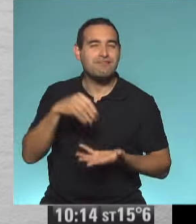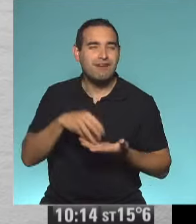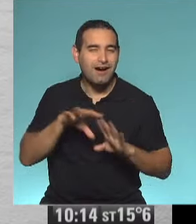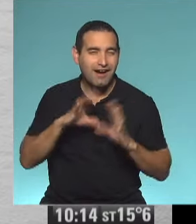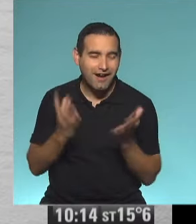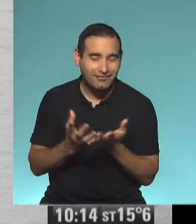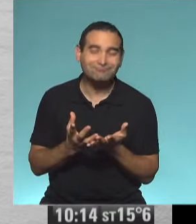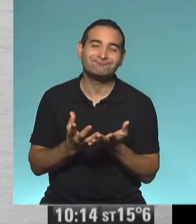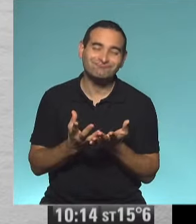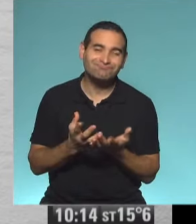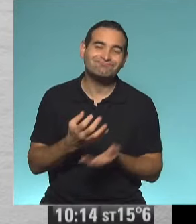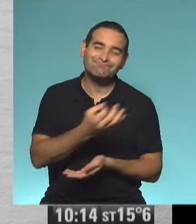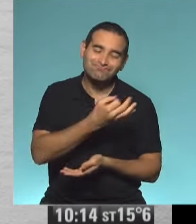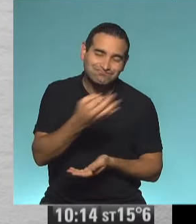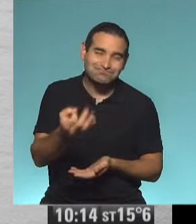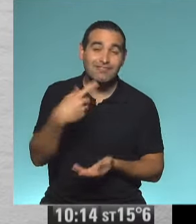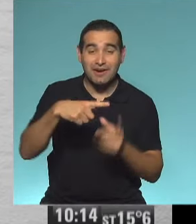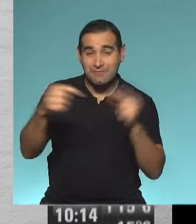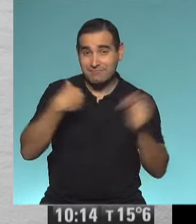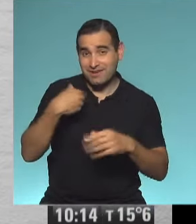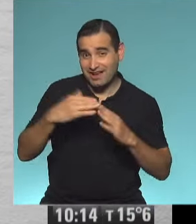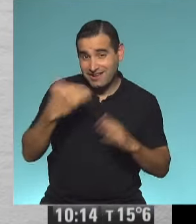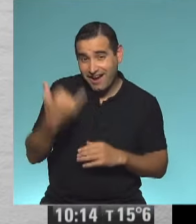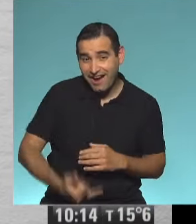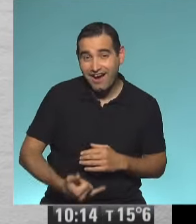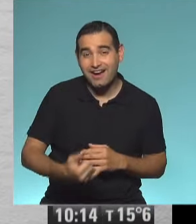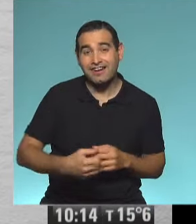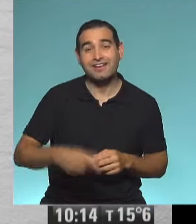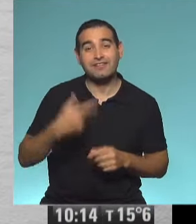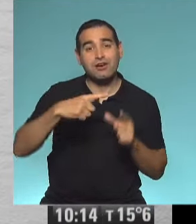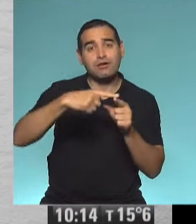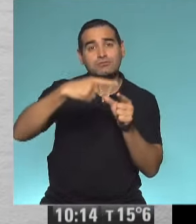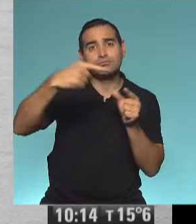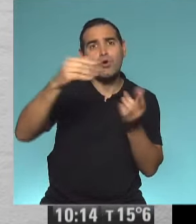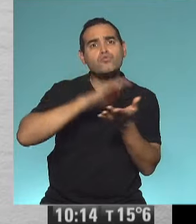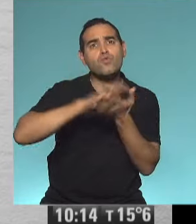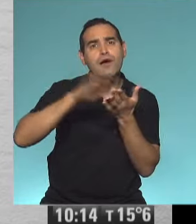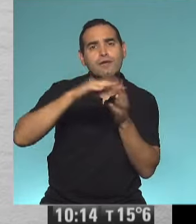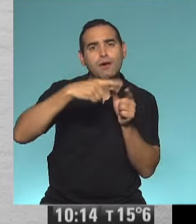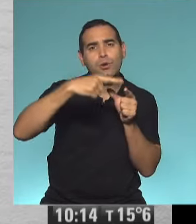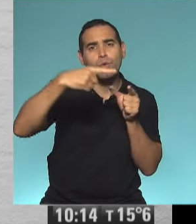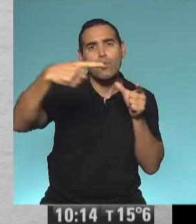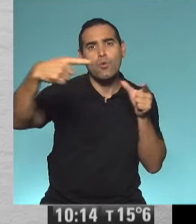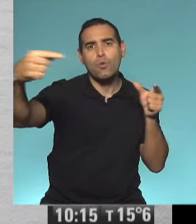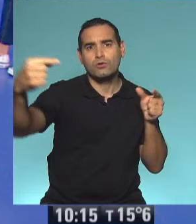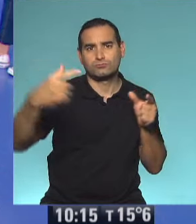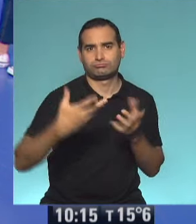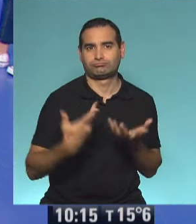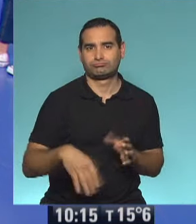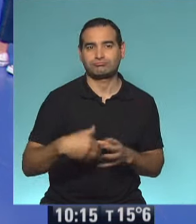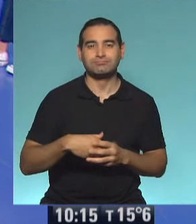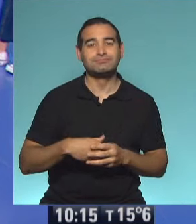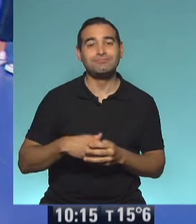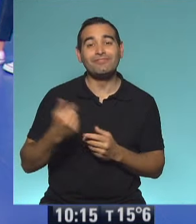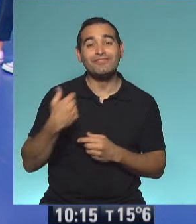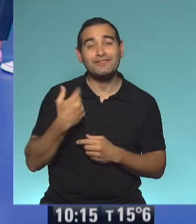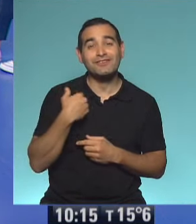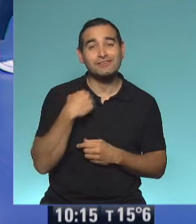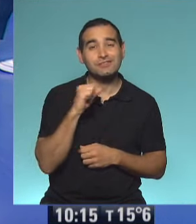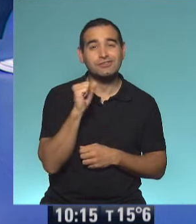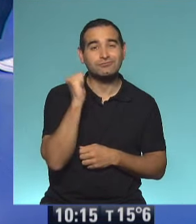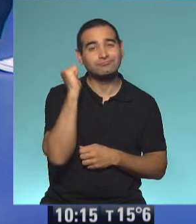elefante, que es una de las plantas que hay en casa, y que sacó esa hoja nueva. ¡Qué bueno! Así yo... ¡Bruf! Y mira, y yo puse mi cabeza